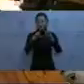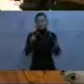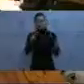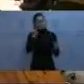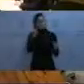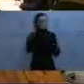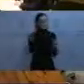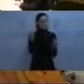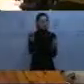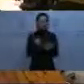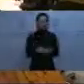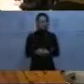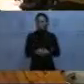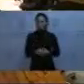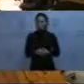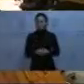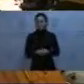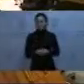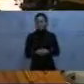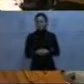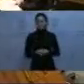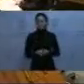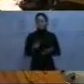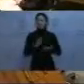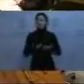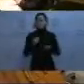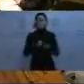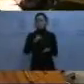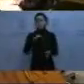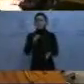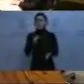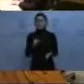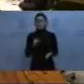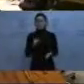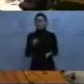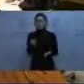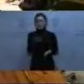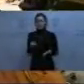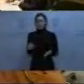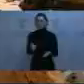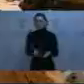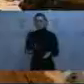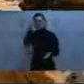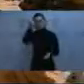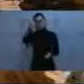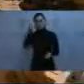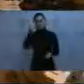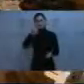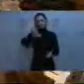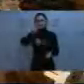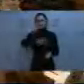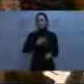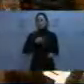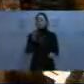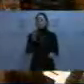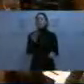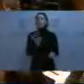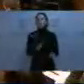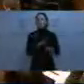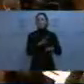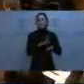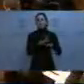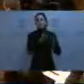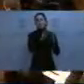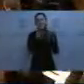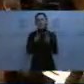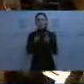que fuésemos más rápidos, más eficaces y fuésemos capaces de liderar temas,